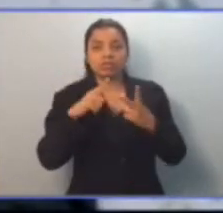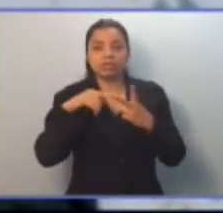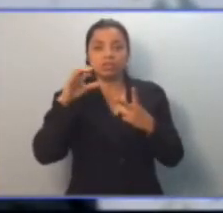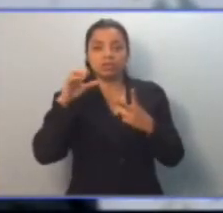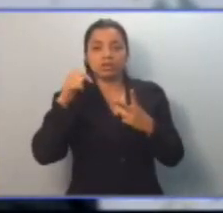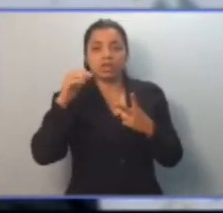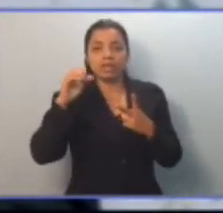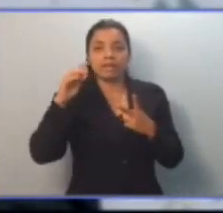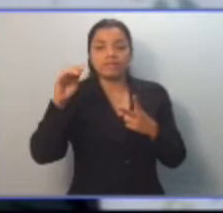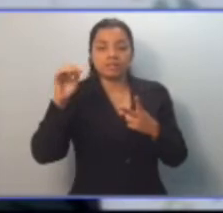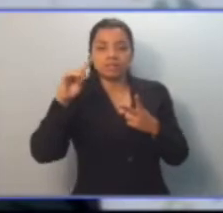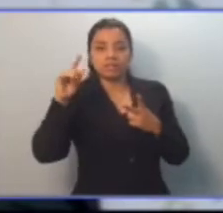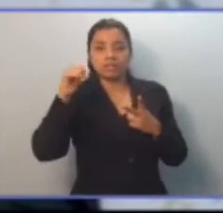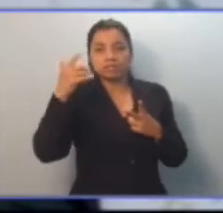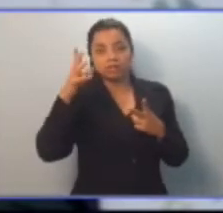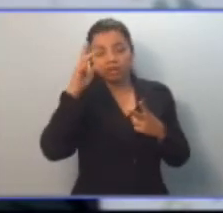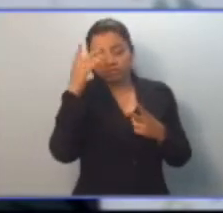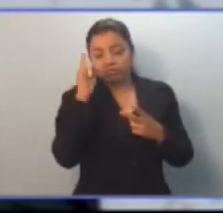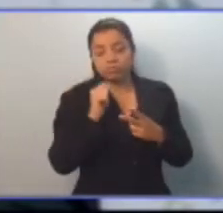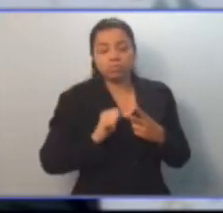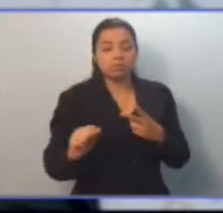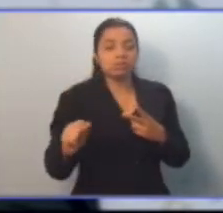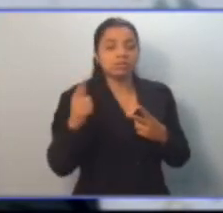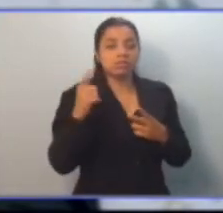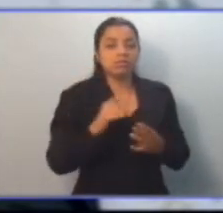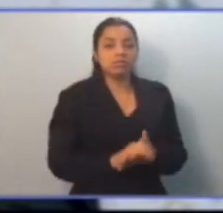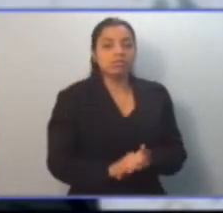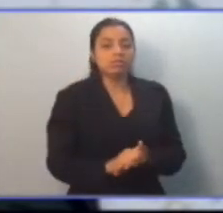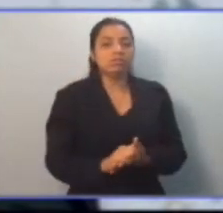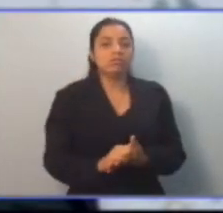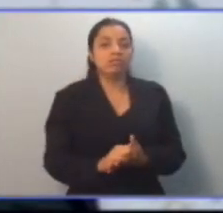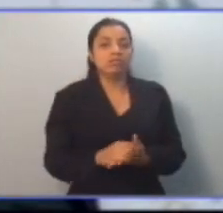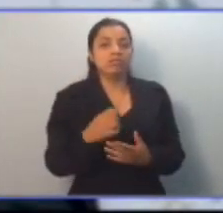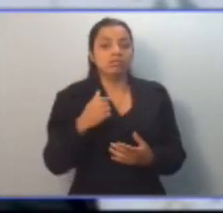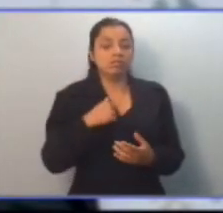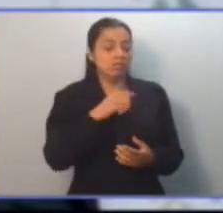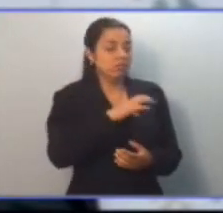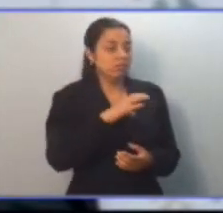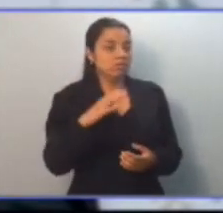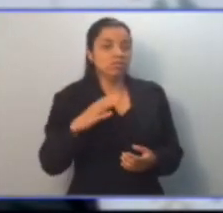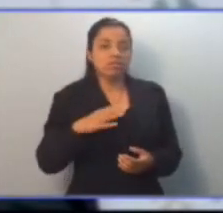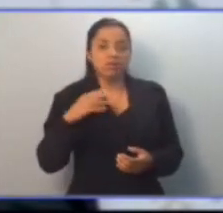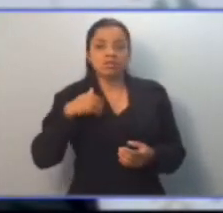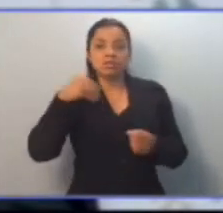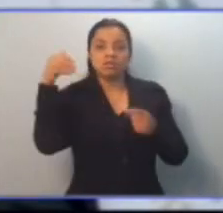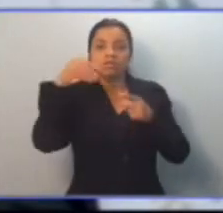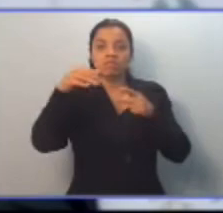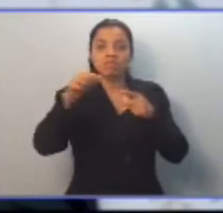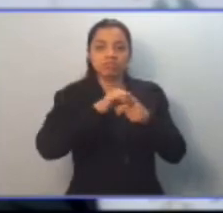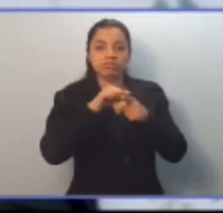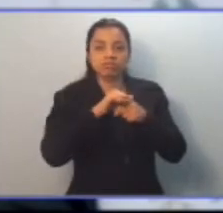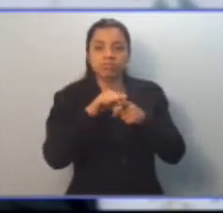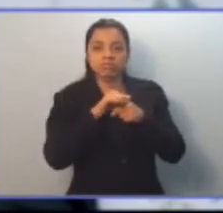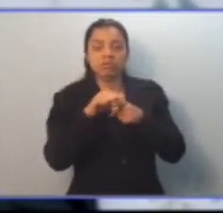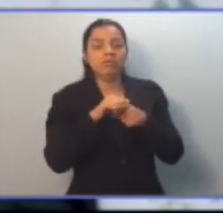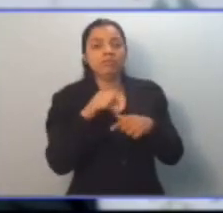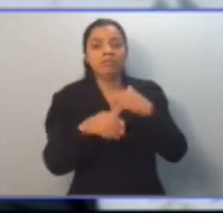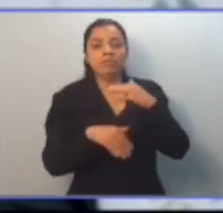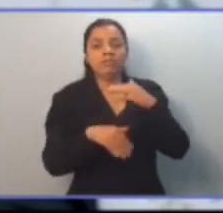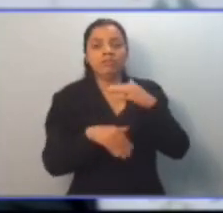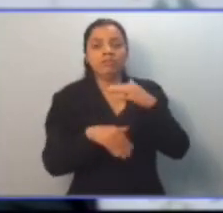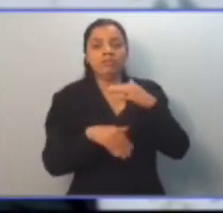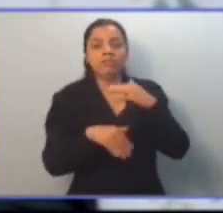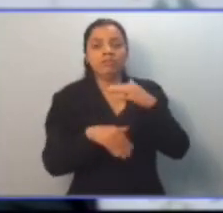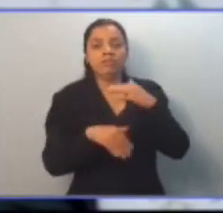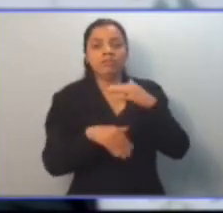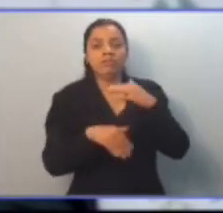gloria. Como miembros del Consejo fui capacitador del manual de evaluación que se implementó en ese momento, en donde